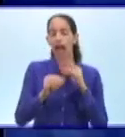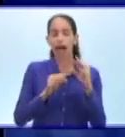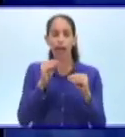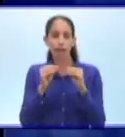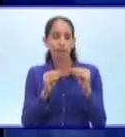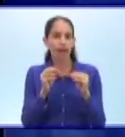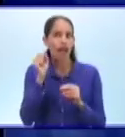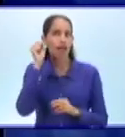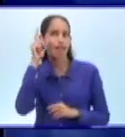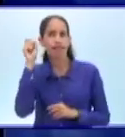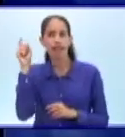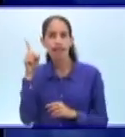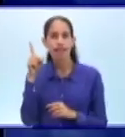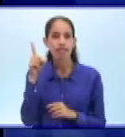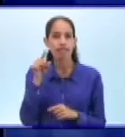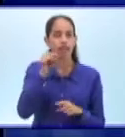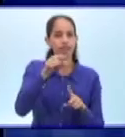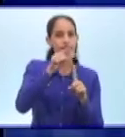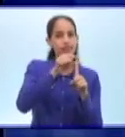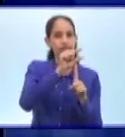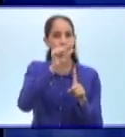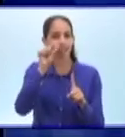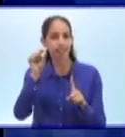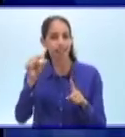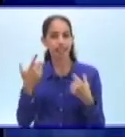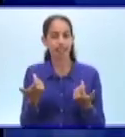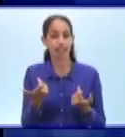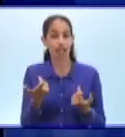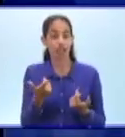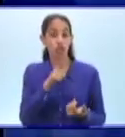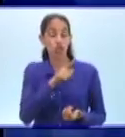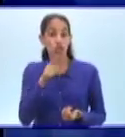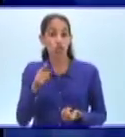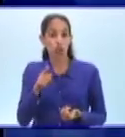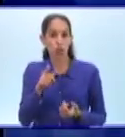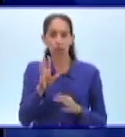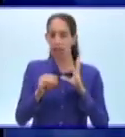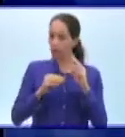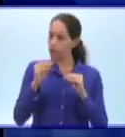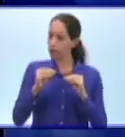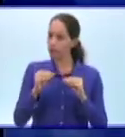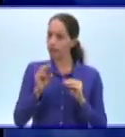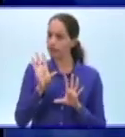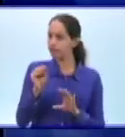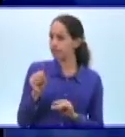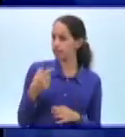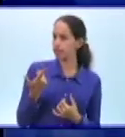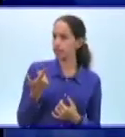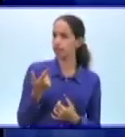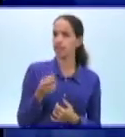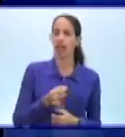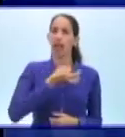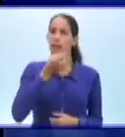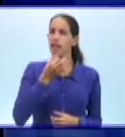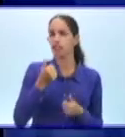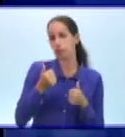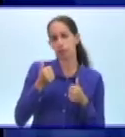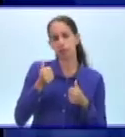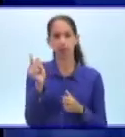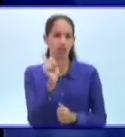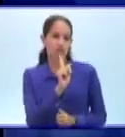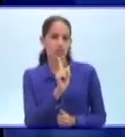la conversación sienten que sus argumentos todavía son insuficientes,